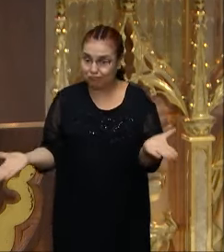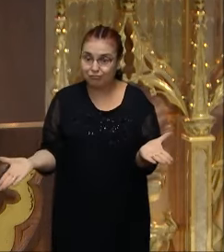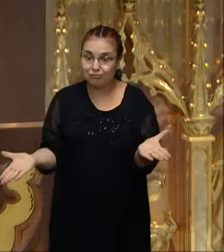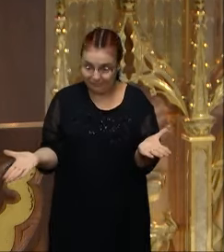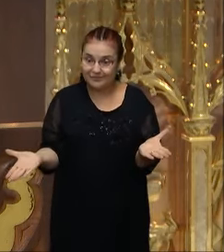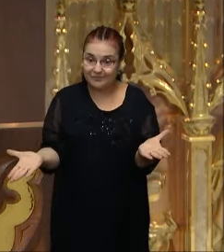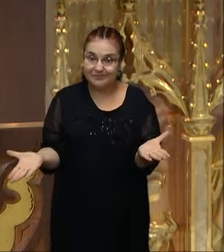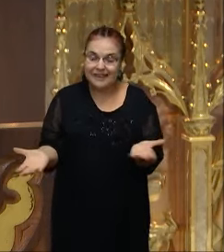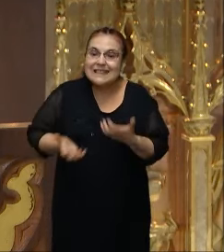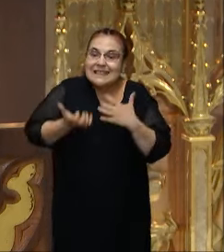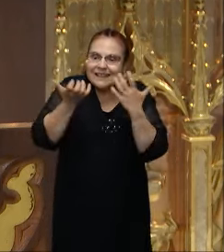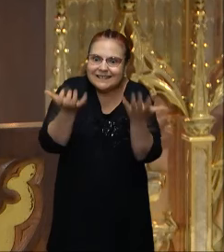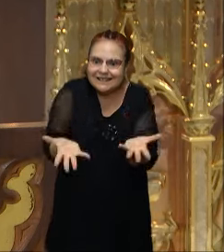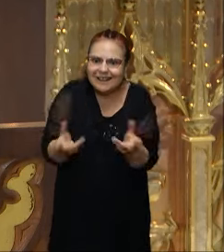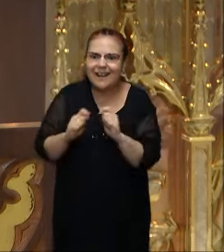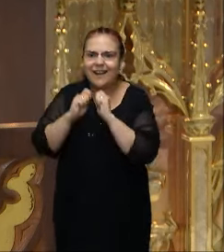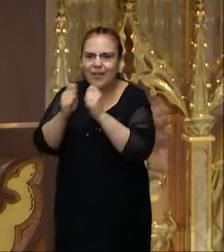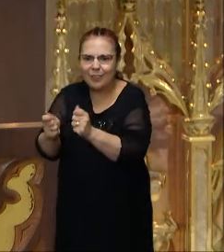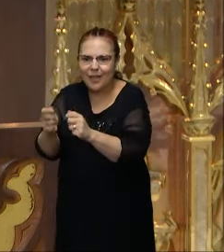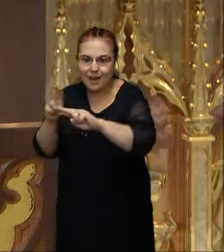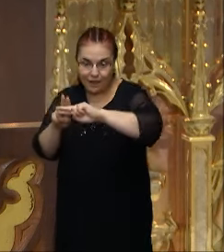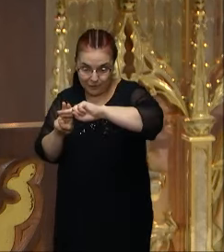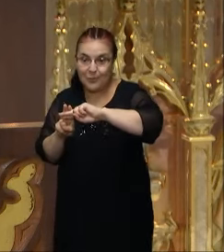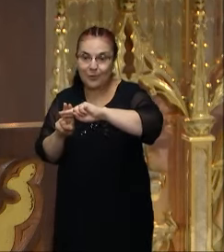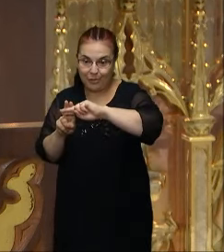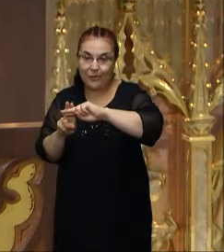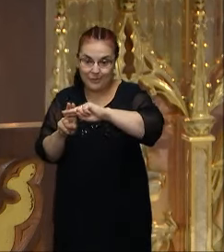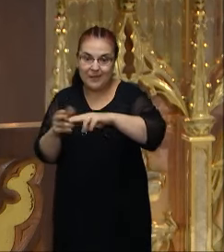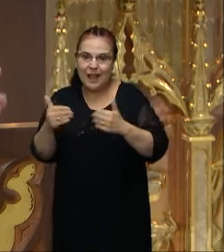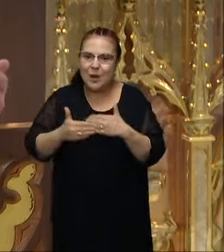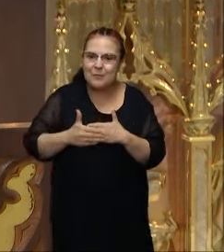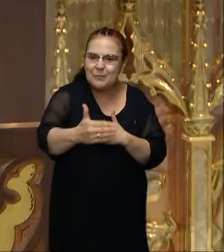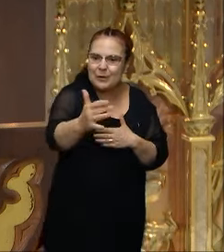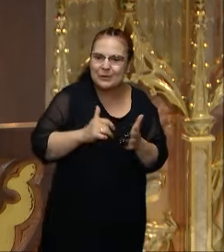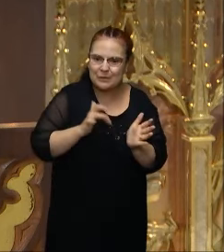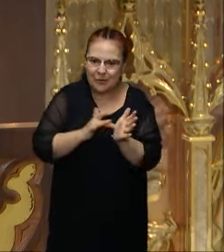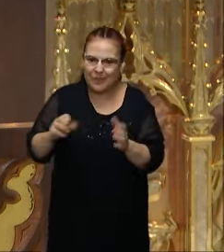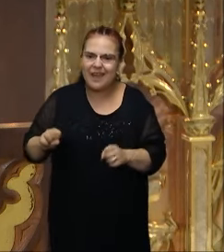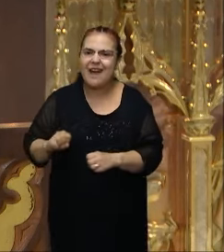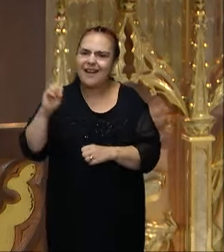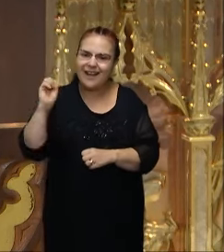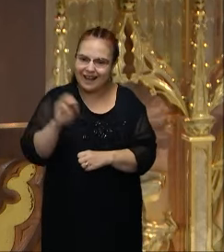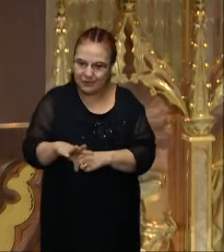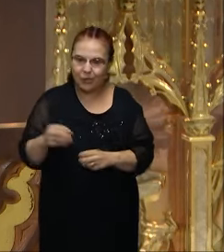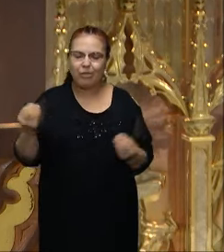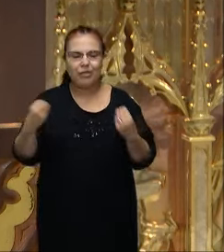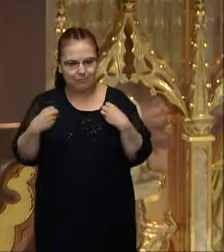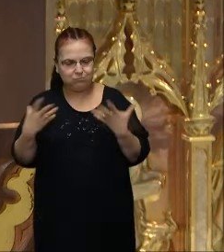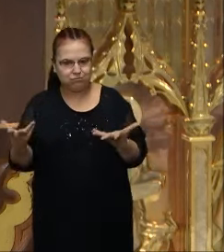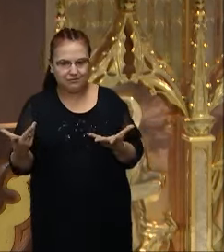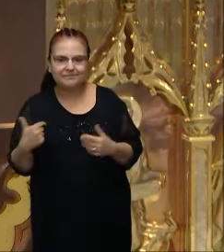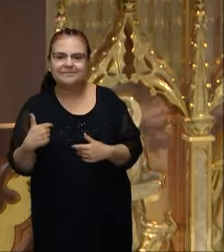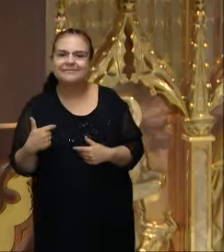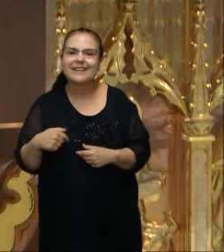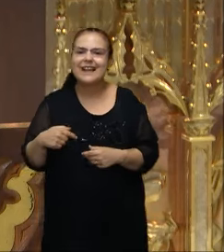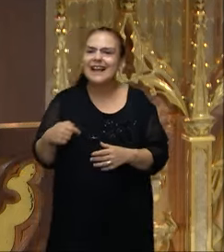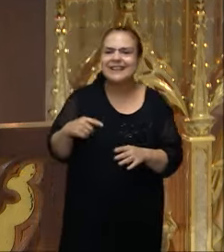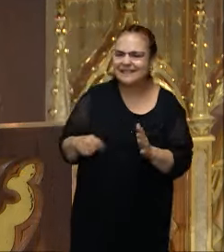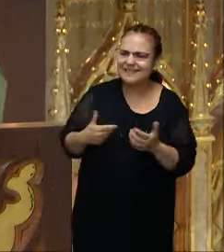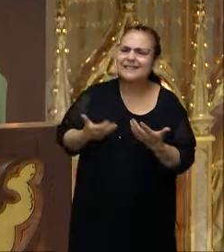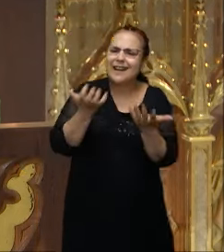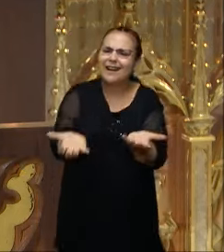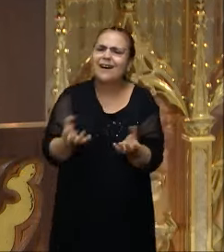tendrá en la cruz, que viviremos el día 14 con la exaltación de la Santa Cruz y al día siguiente a su madre unida a Él, es la entrega que Él hace por todos.